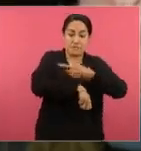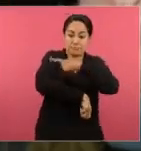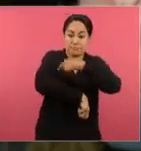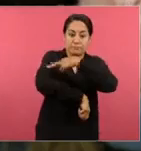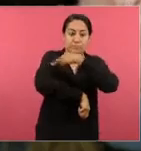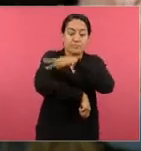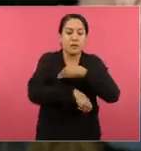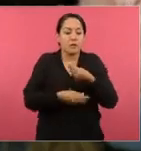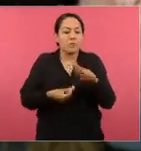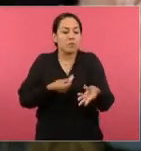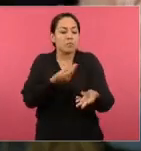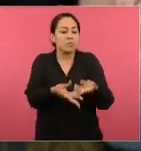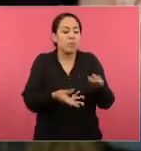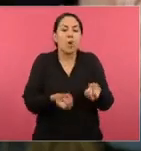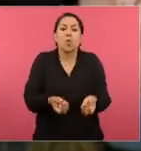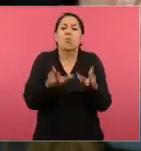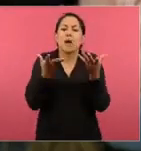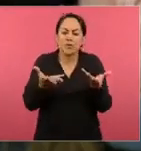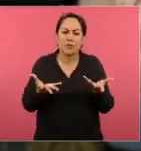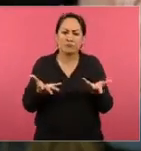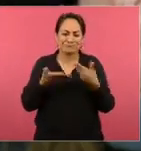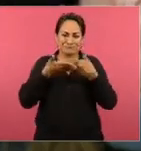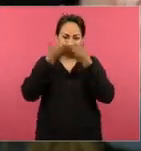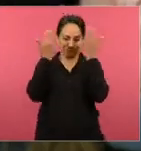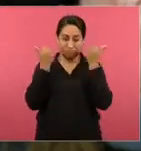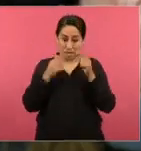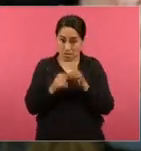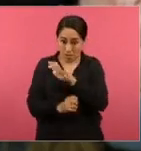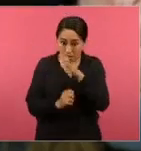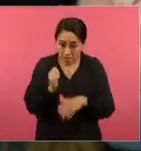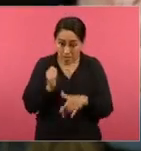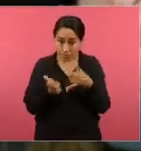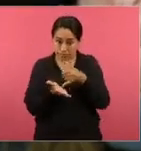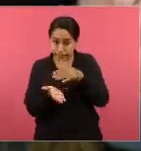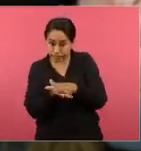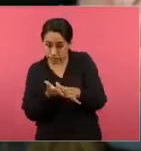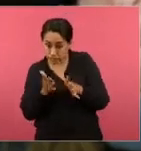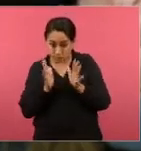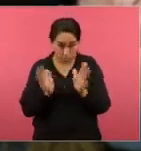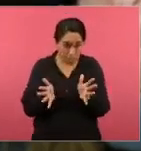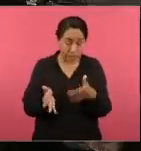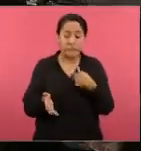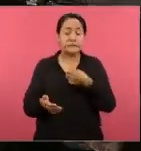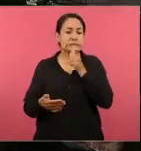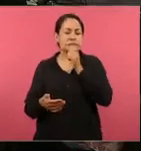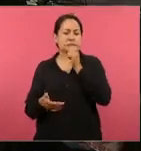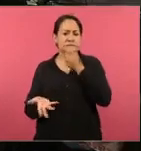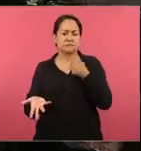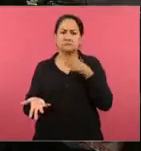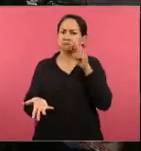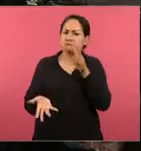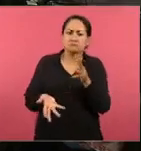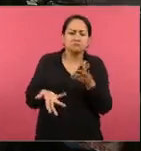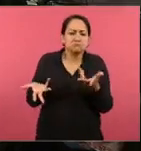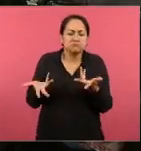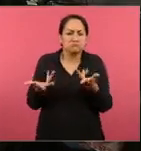habían expuesto. No sé si estos no se han acabado de imprimir y se van a repartir, o por qué no los vemos acá. Muy